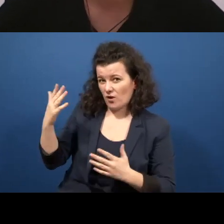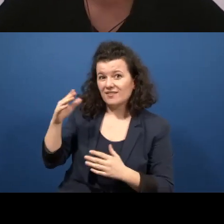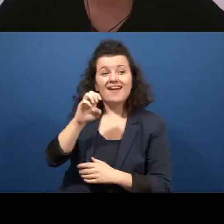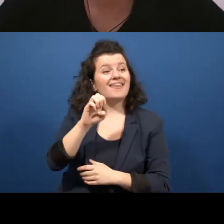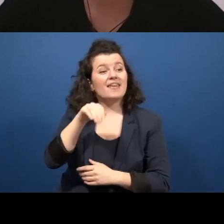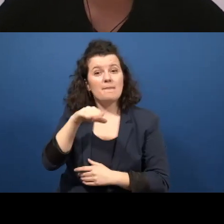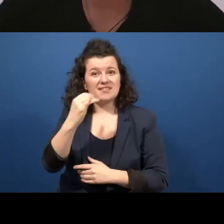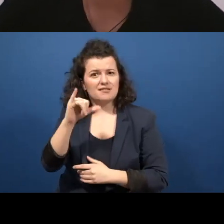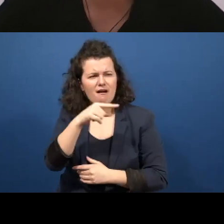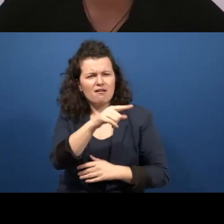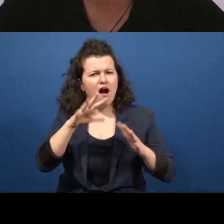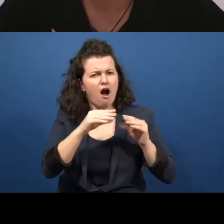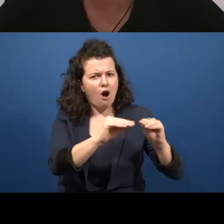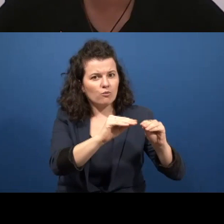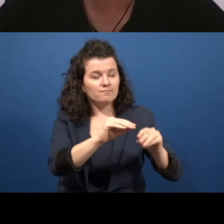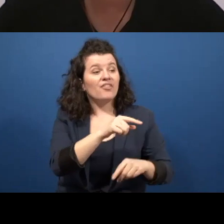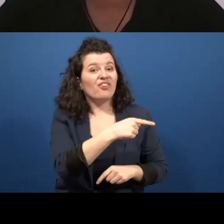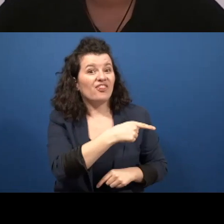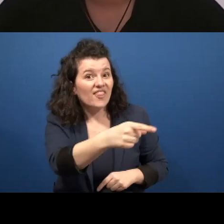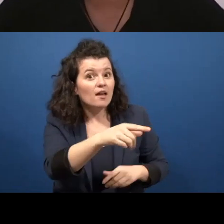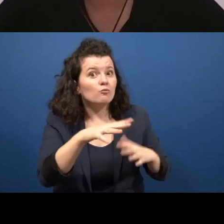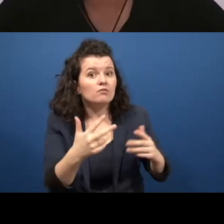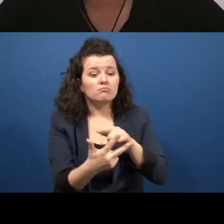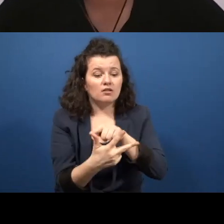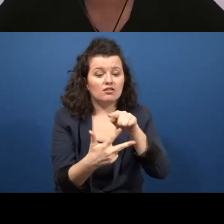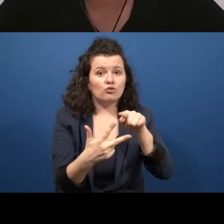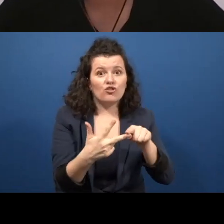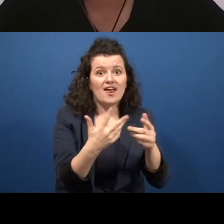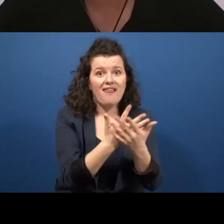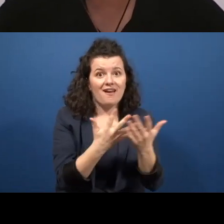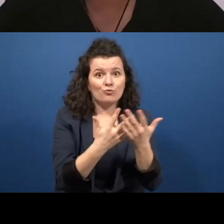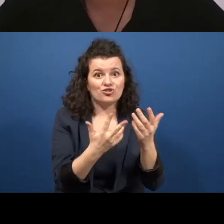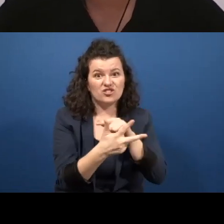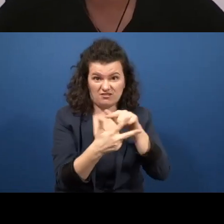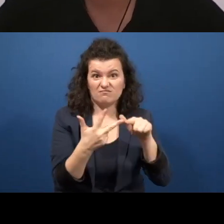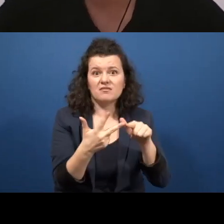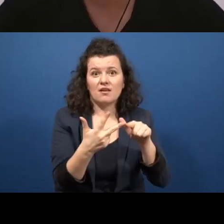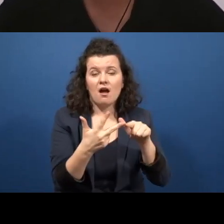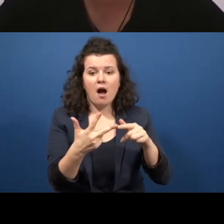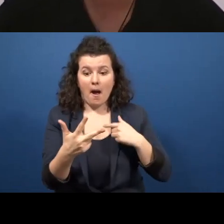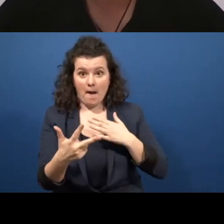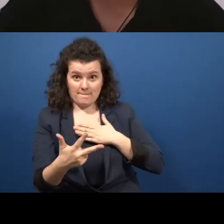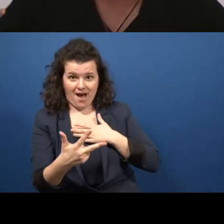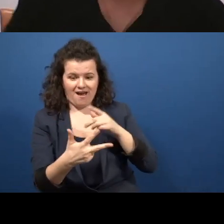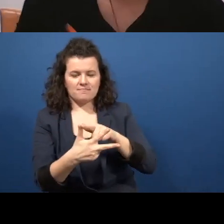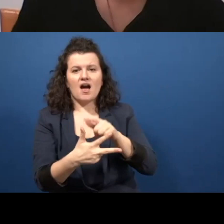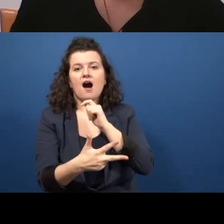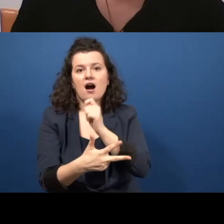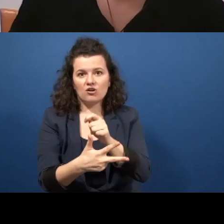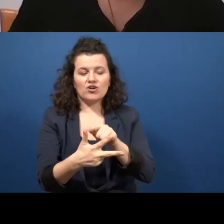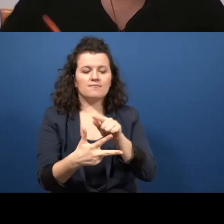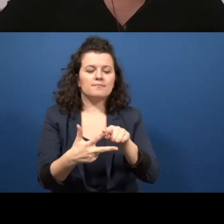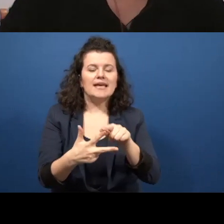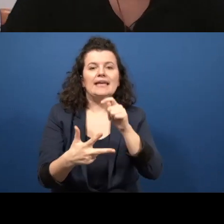mencionó. En el máster europeo en interpretación de conferencias se espera que los candidatos tengan 3. Yo hablaba